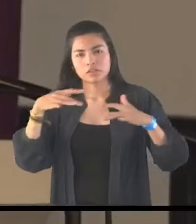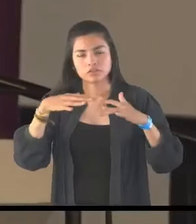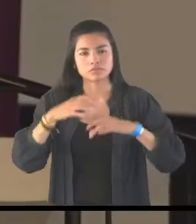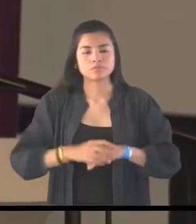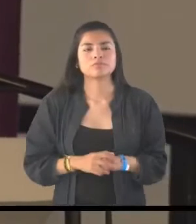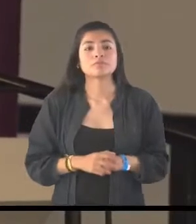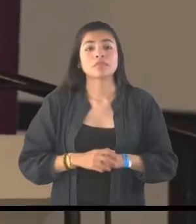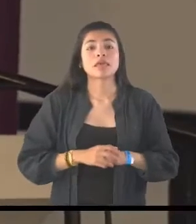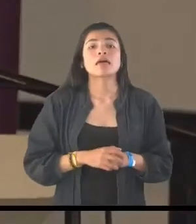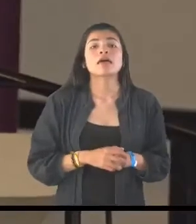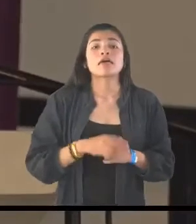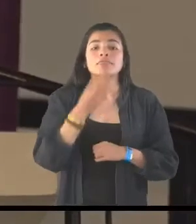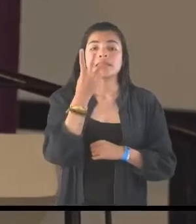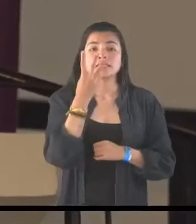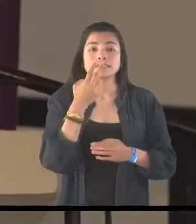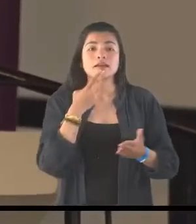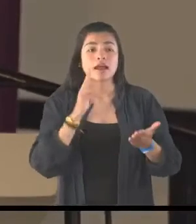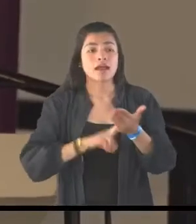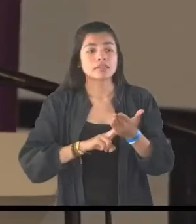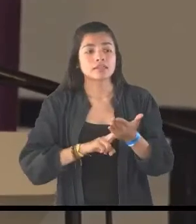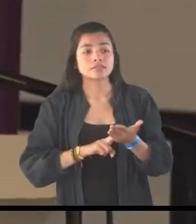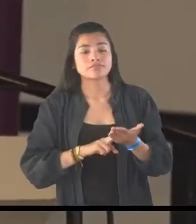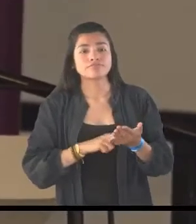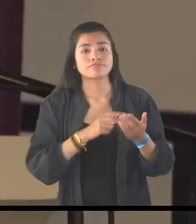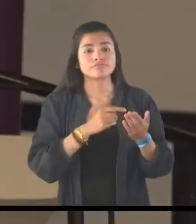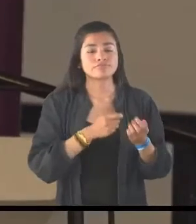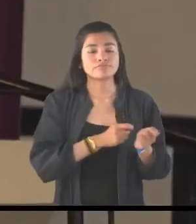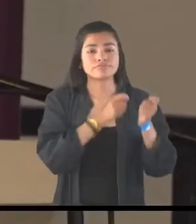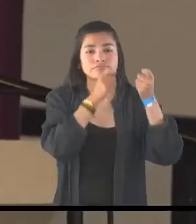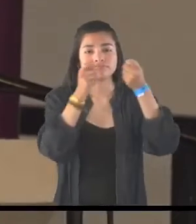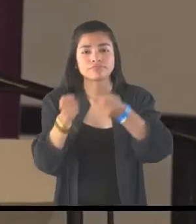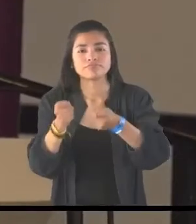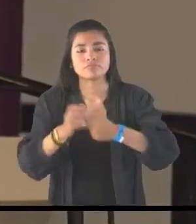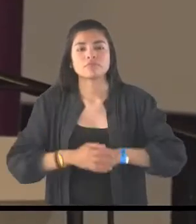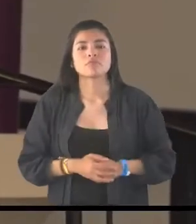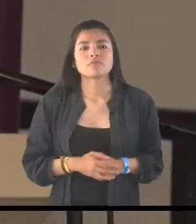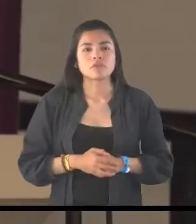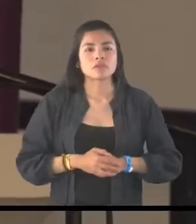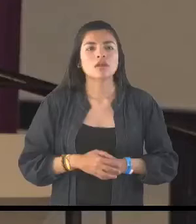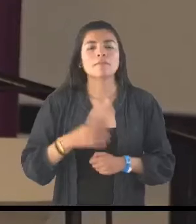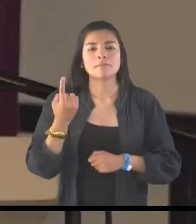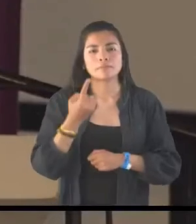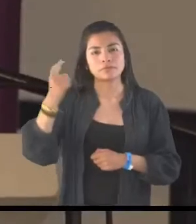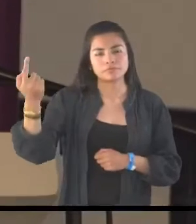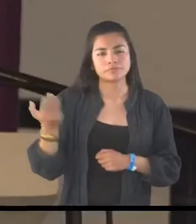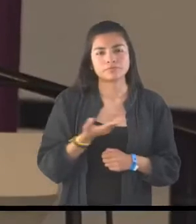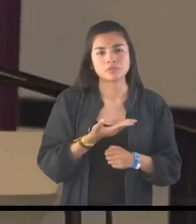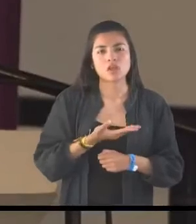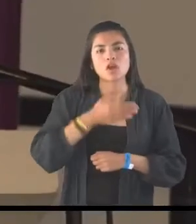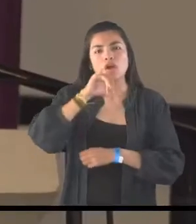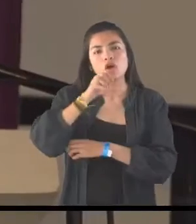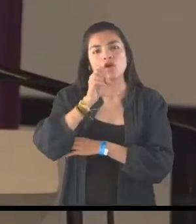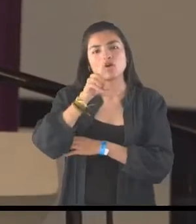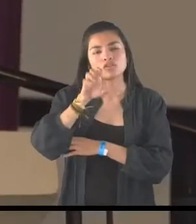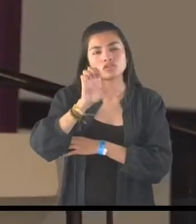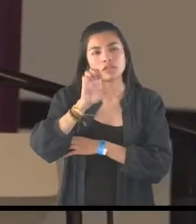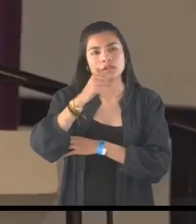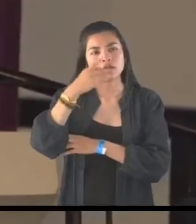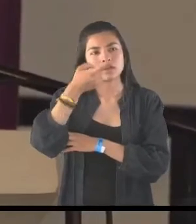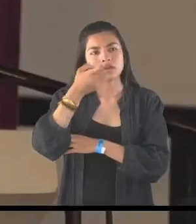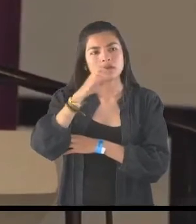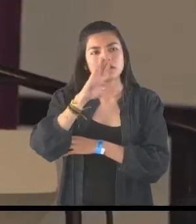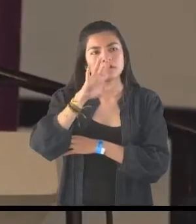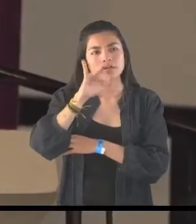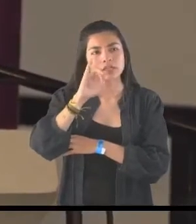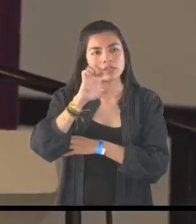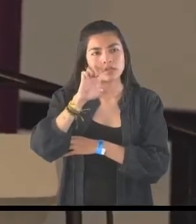de indemnización. Invito en primera instancia al señor José Gabriel Morales, campesino víctima, para